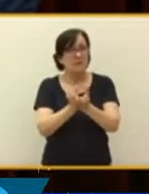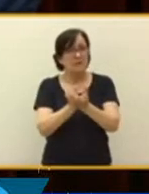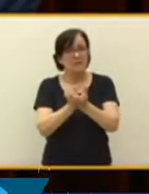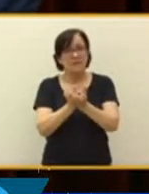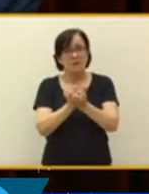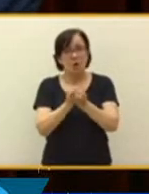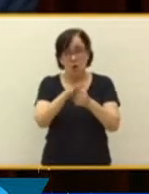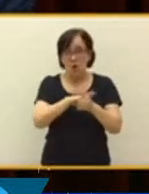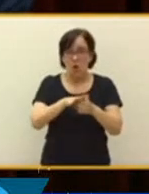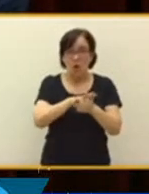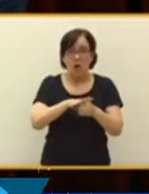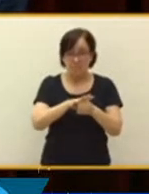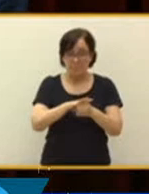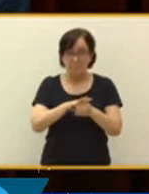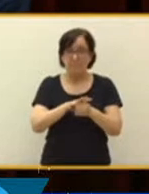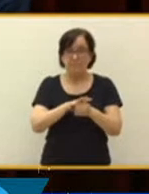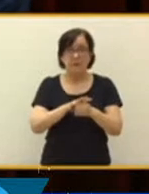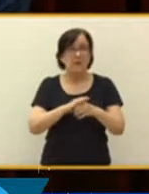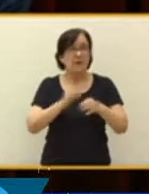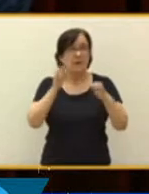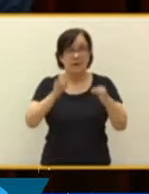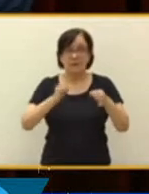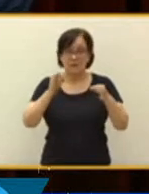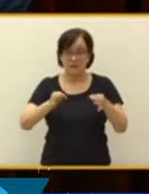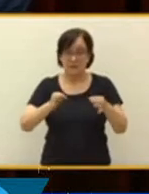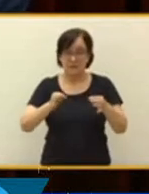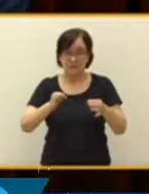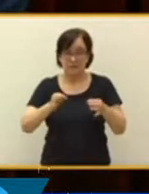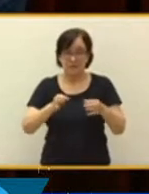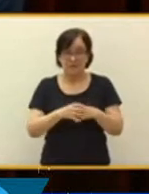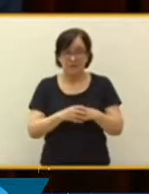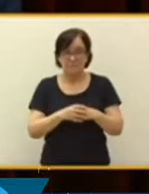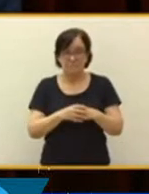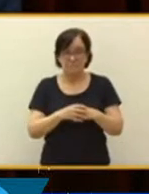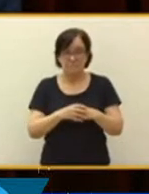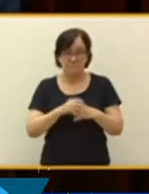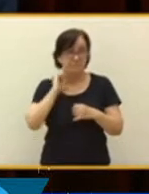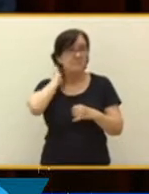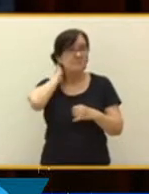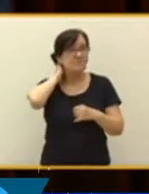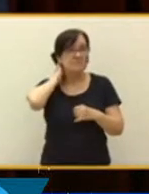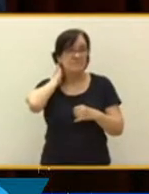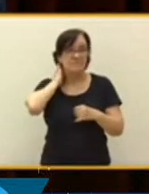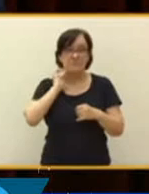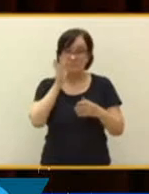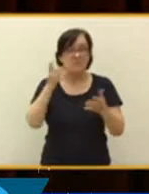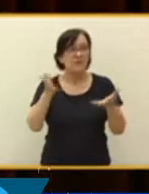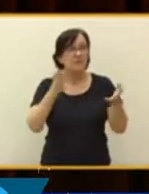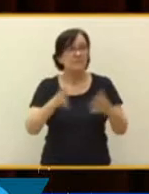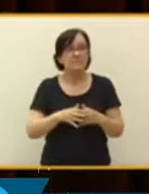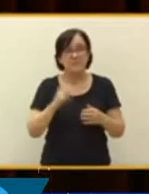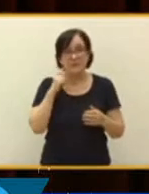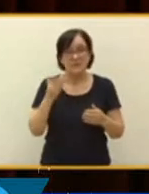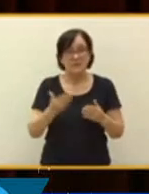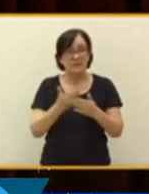utiliza para azuzar, y que en diciembre, si Dios quiere, y este gobierno nefasto se